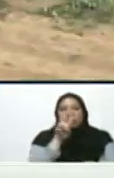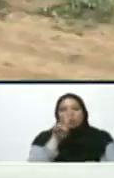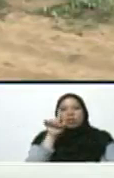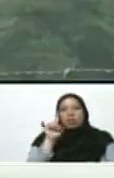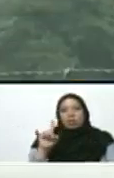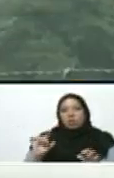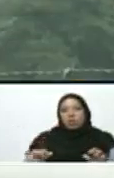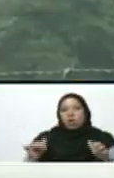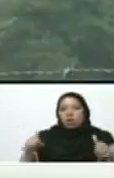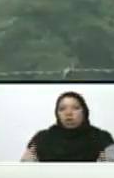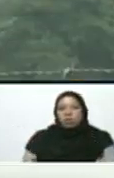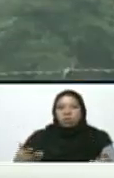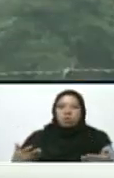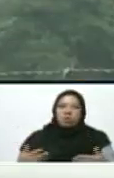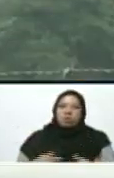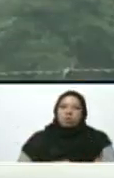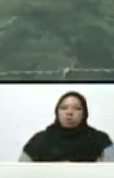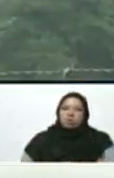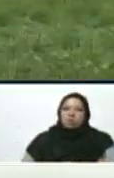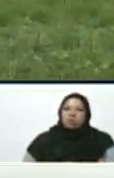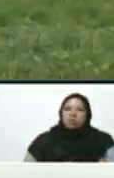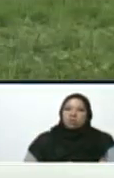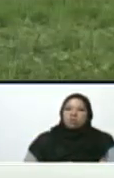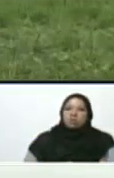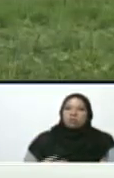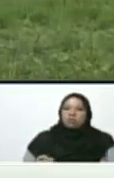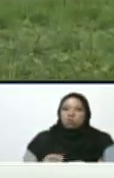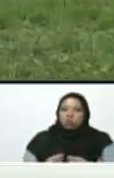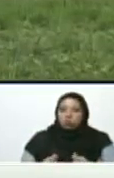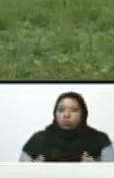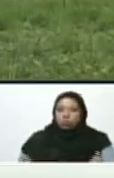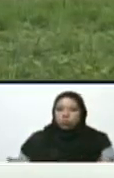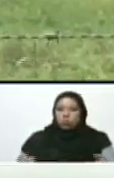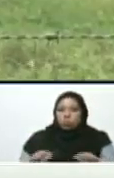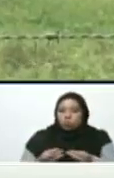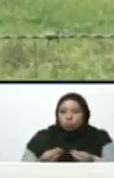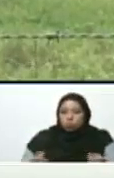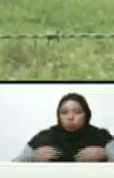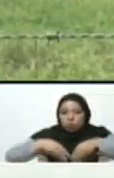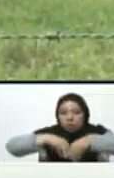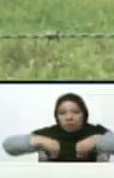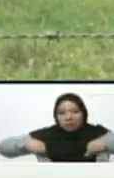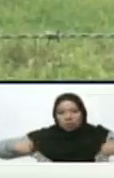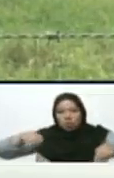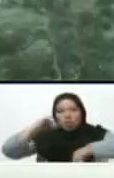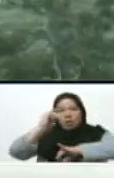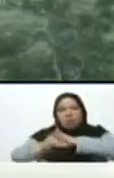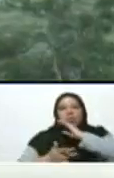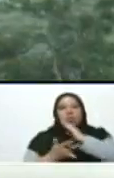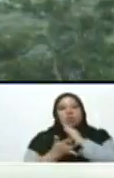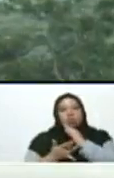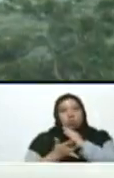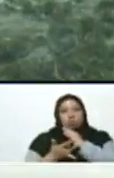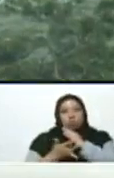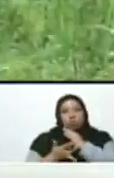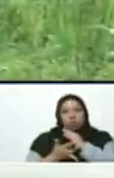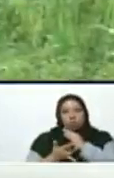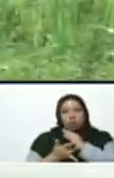Venezuela. Una zona semiárida, se ha conseguido la tecnología para